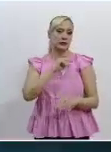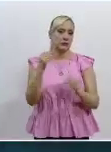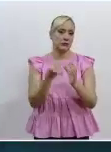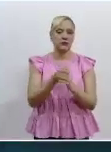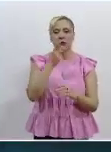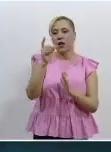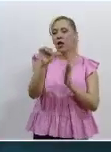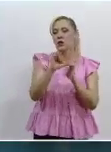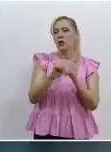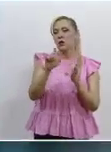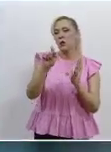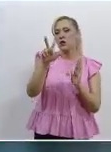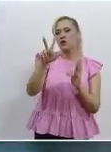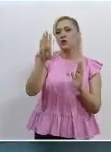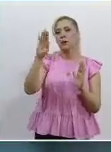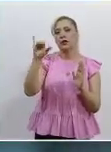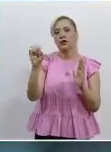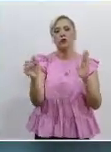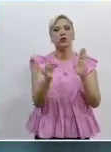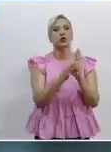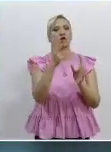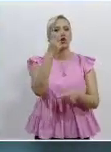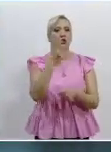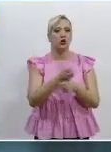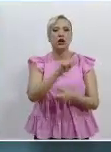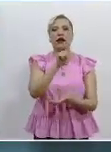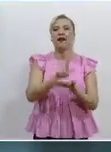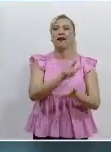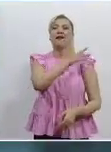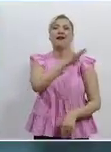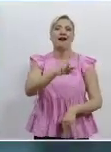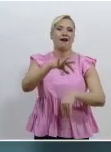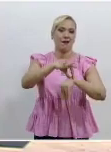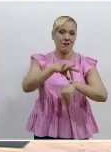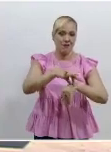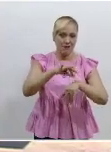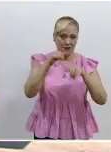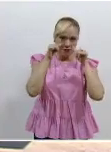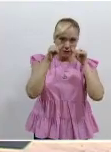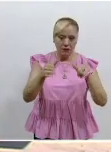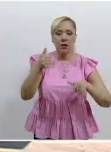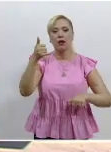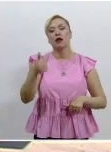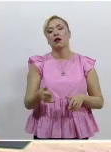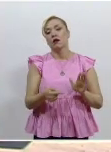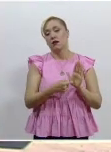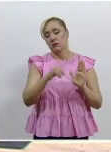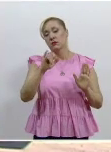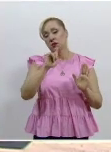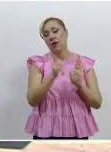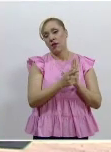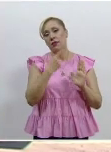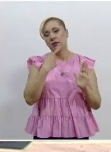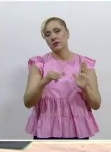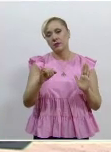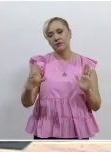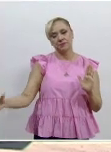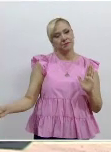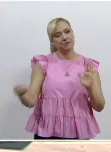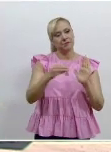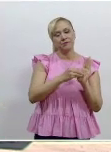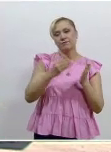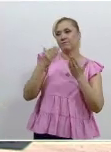artículo 28 bis numeral 2 de la Ley General de Salud y parte del principio de seguridad jurídica y del reconocimiento en el sistema jurídico